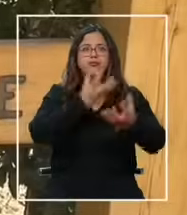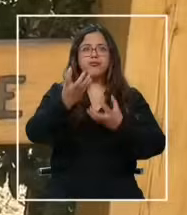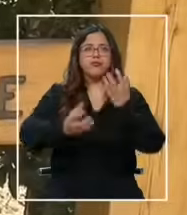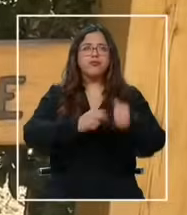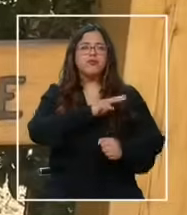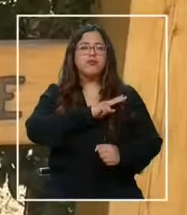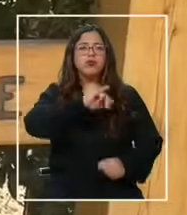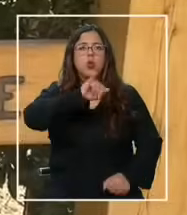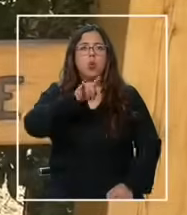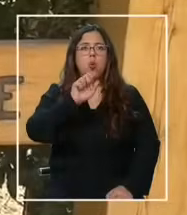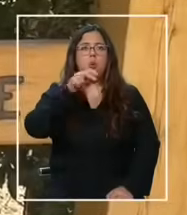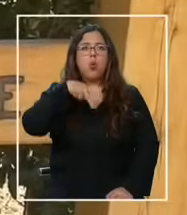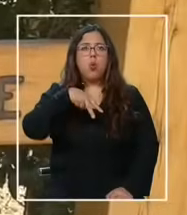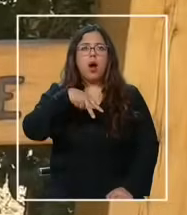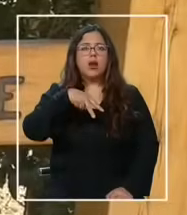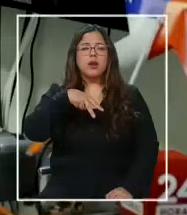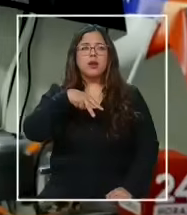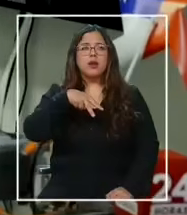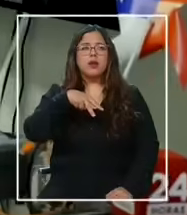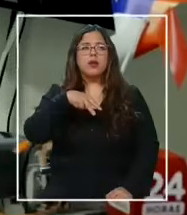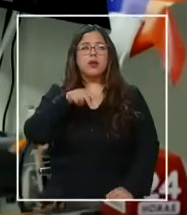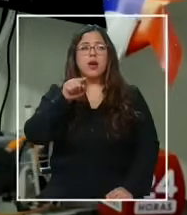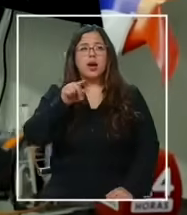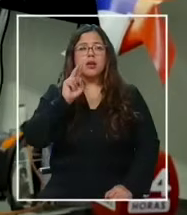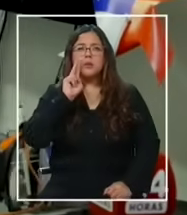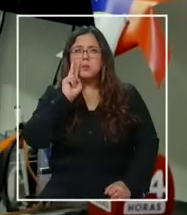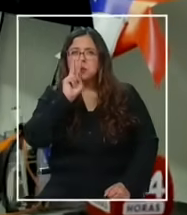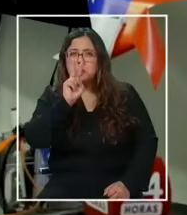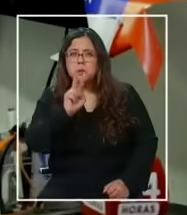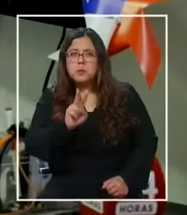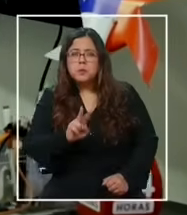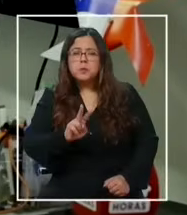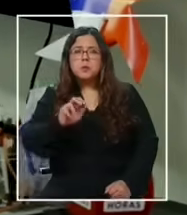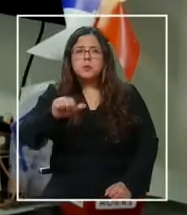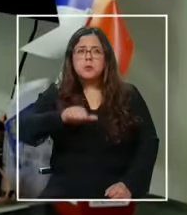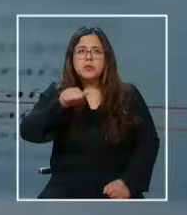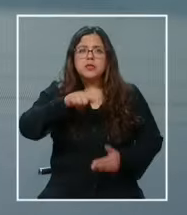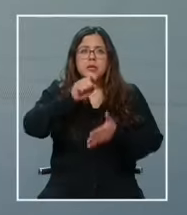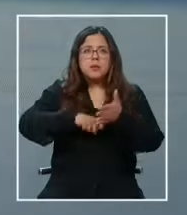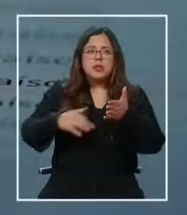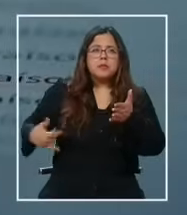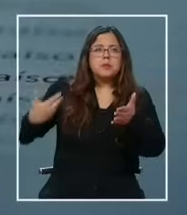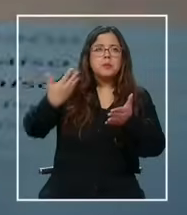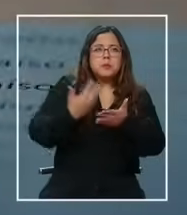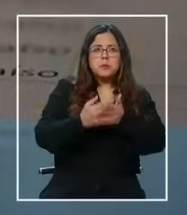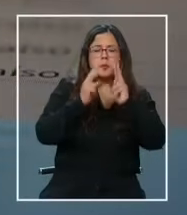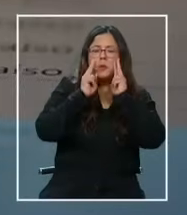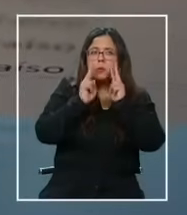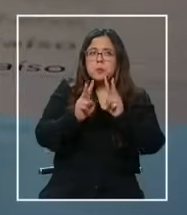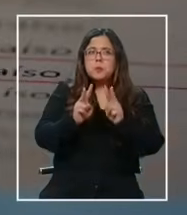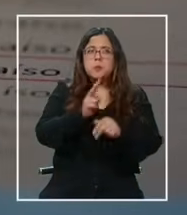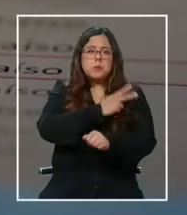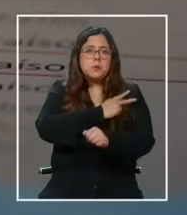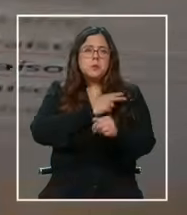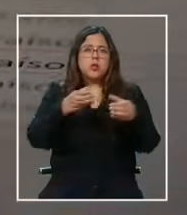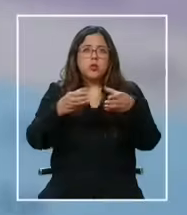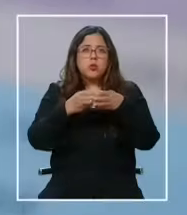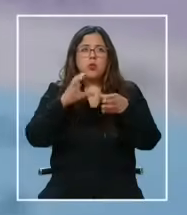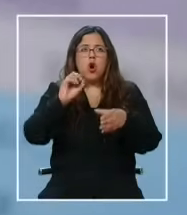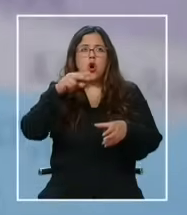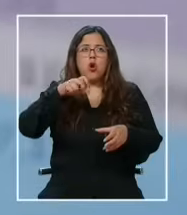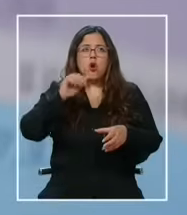Juan atienza ormazábal basta la revisión de los últimos 16 meses para percatarse que este jefe de conaf